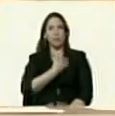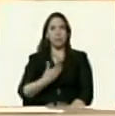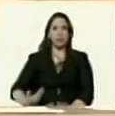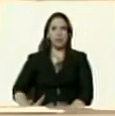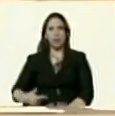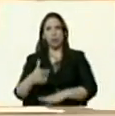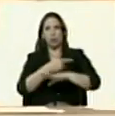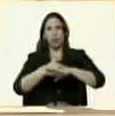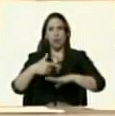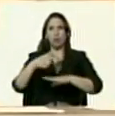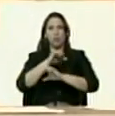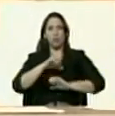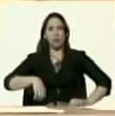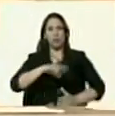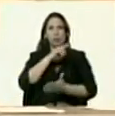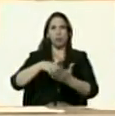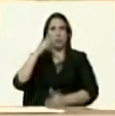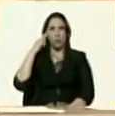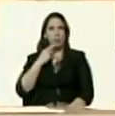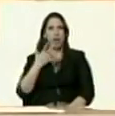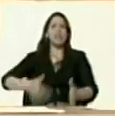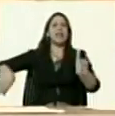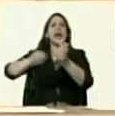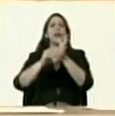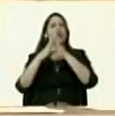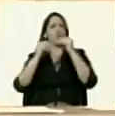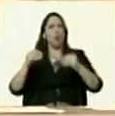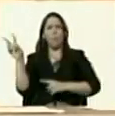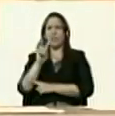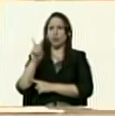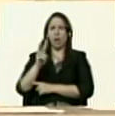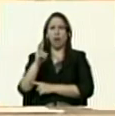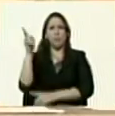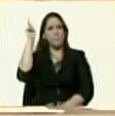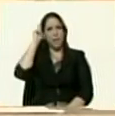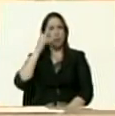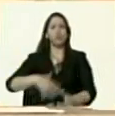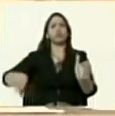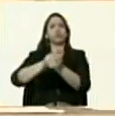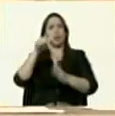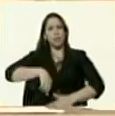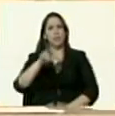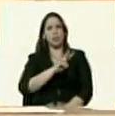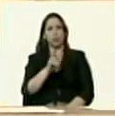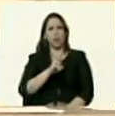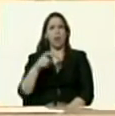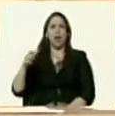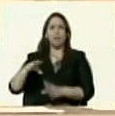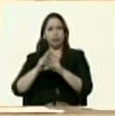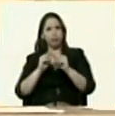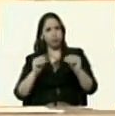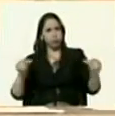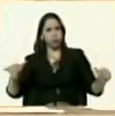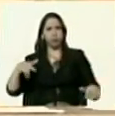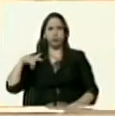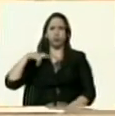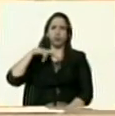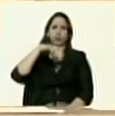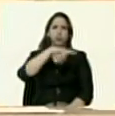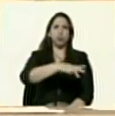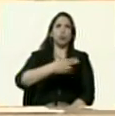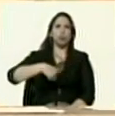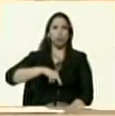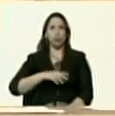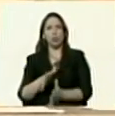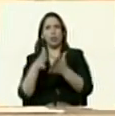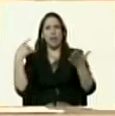Nacional Bolivariana, para traernos a todos los venezolanos del Perú, a todos. Por tierra, por aire. Vamos a hacer una gran